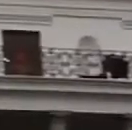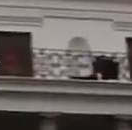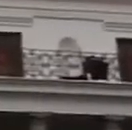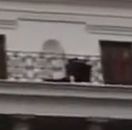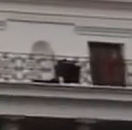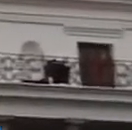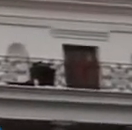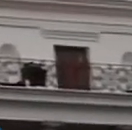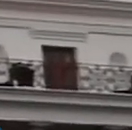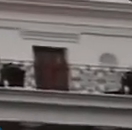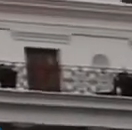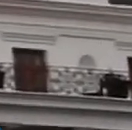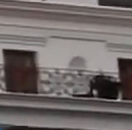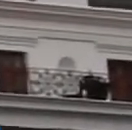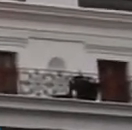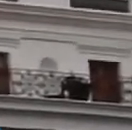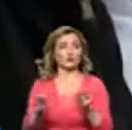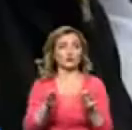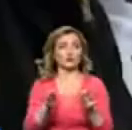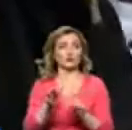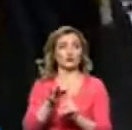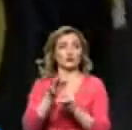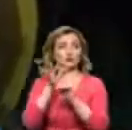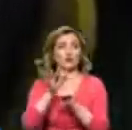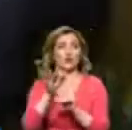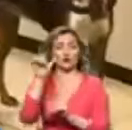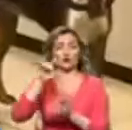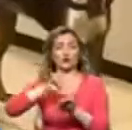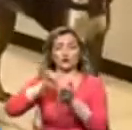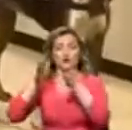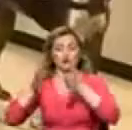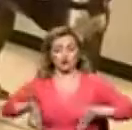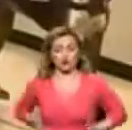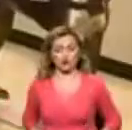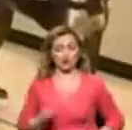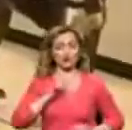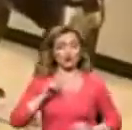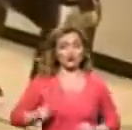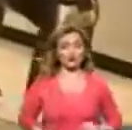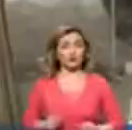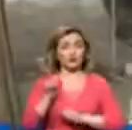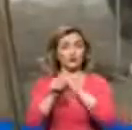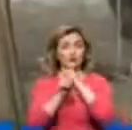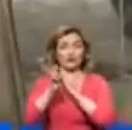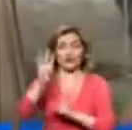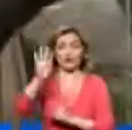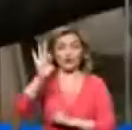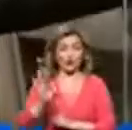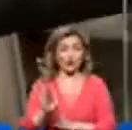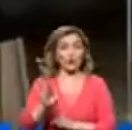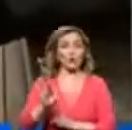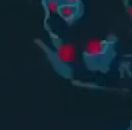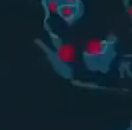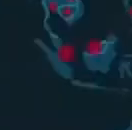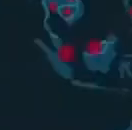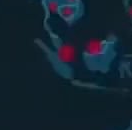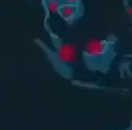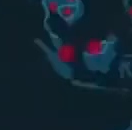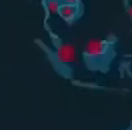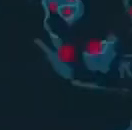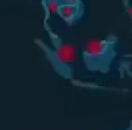venía de madrid e ingresó al país el 14 de febrero sin presentar síntomas aparentes 1 de marzo